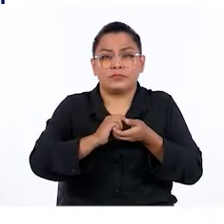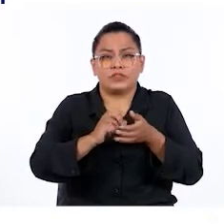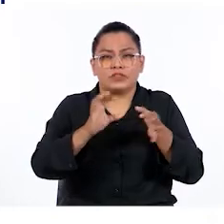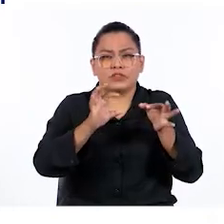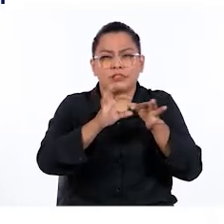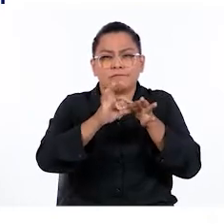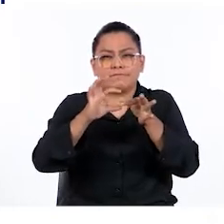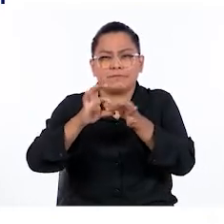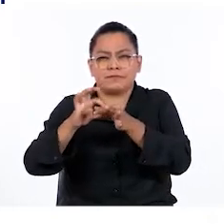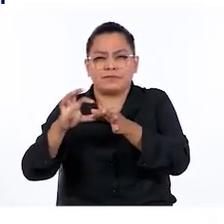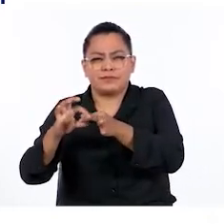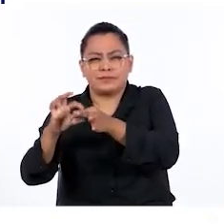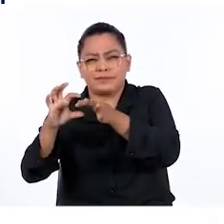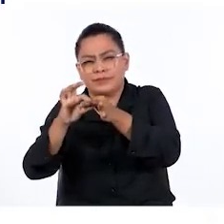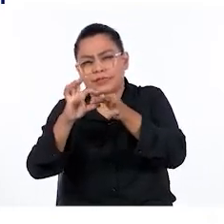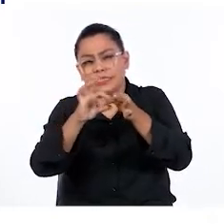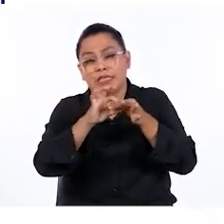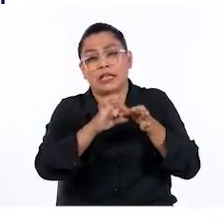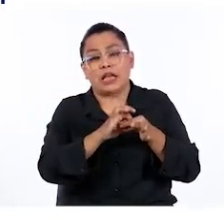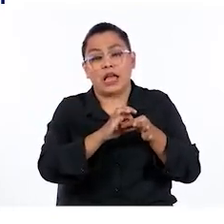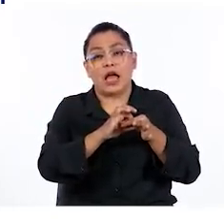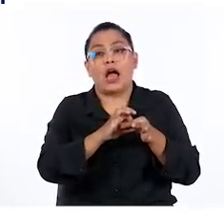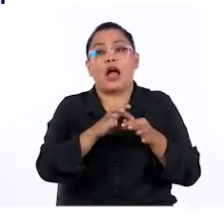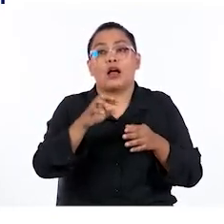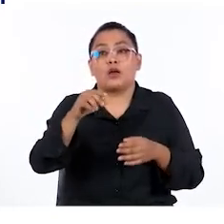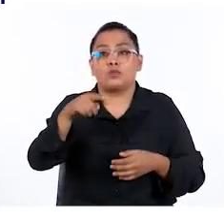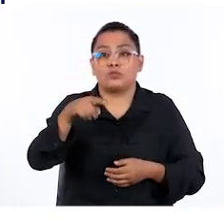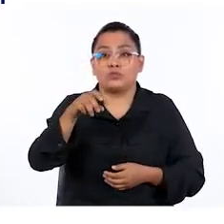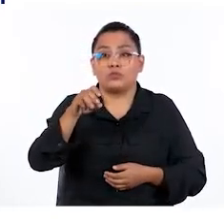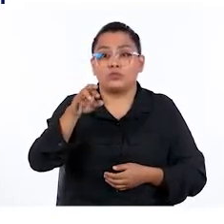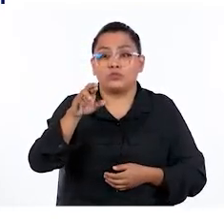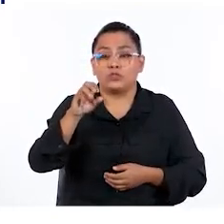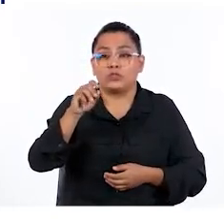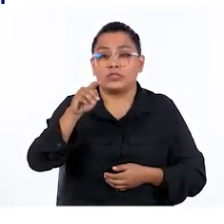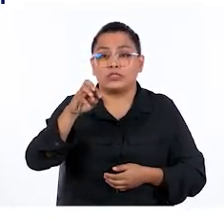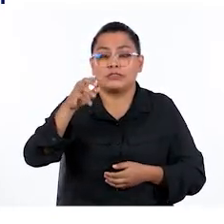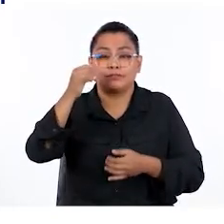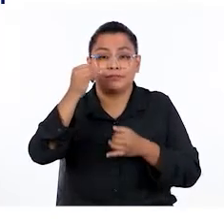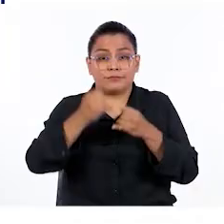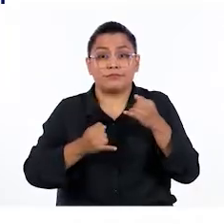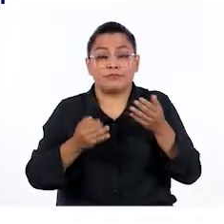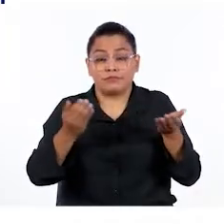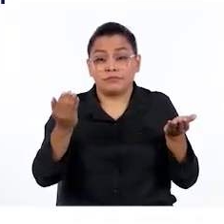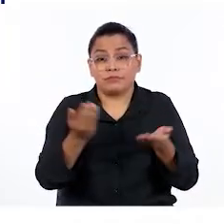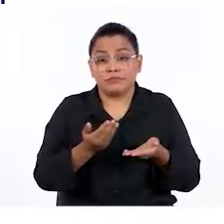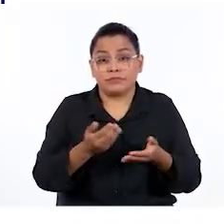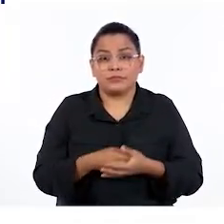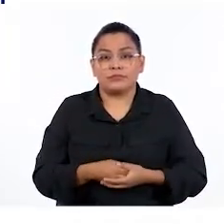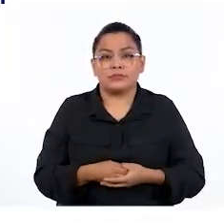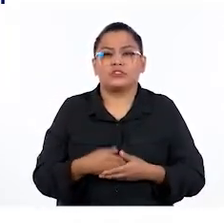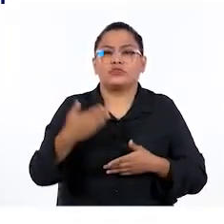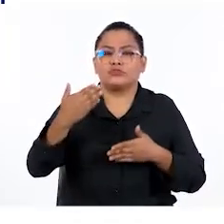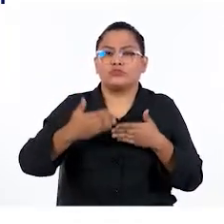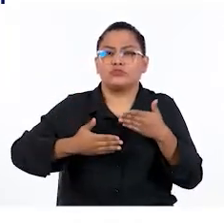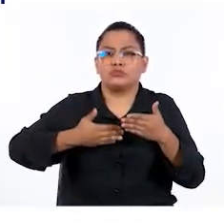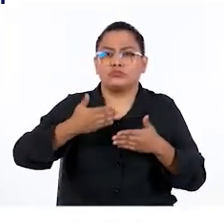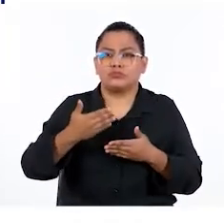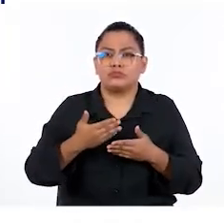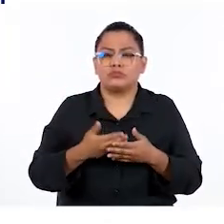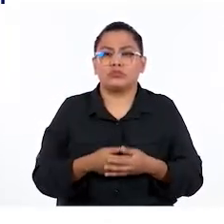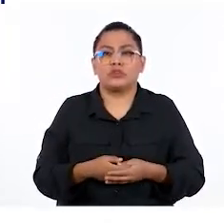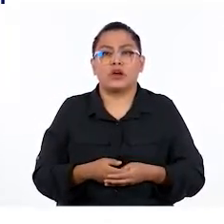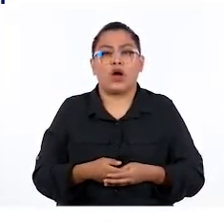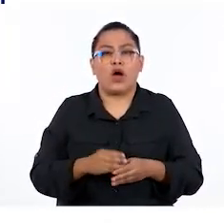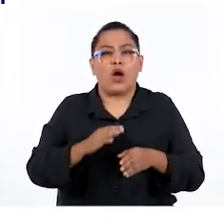columna de proteína que genera al final la proteína. Mediante este proceso se